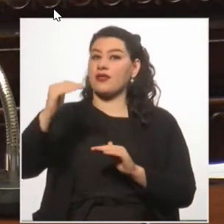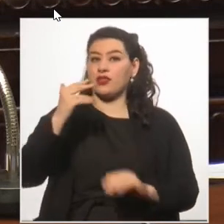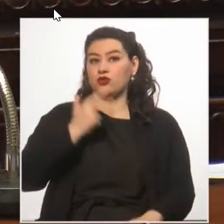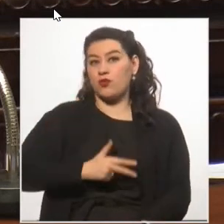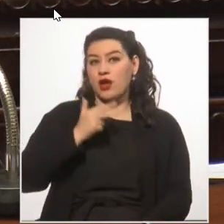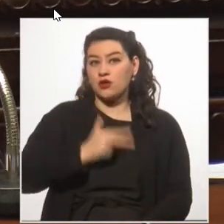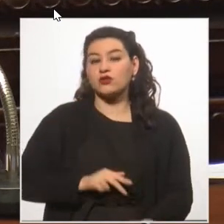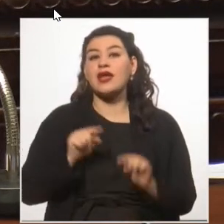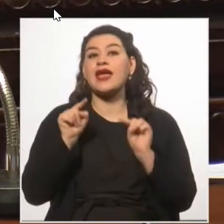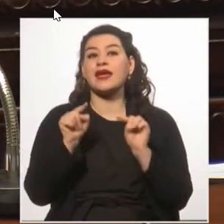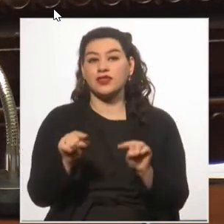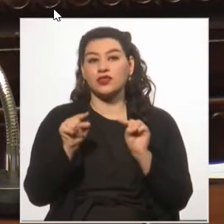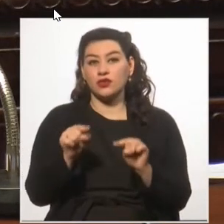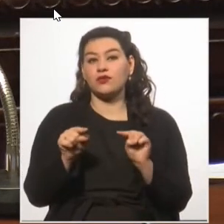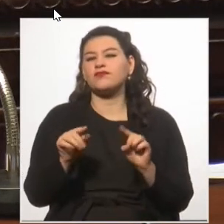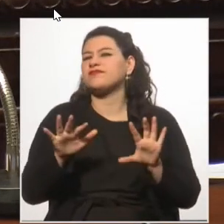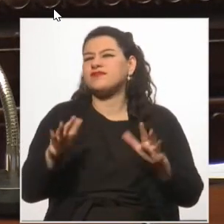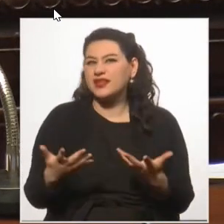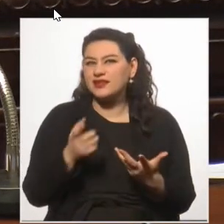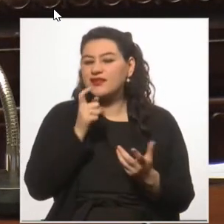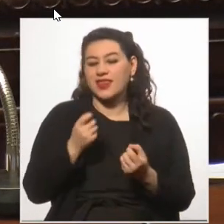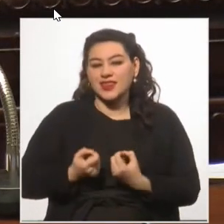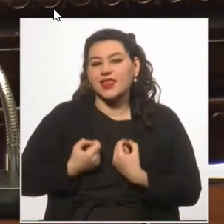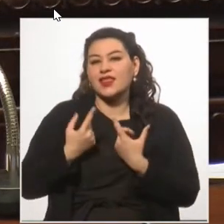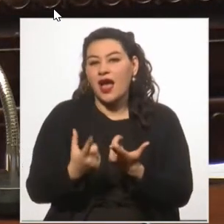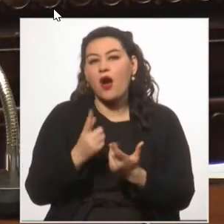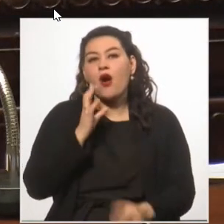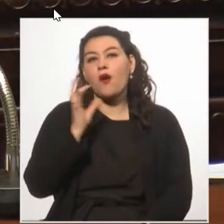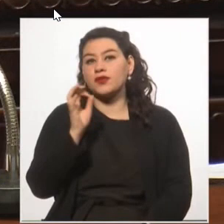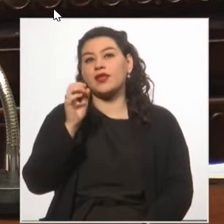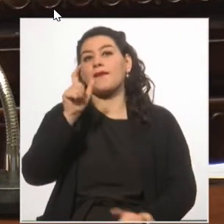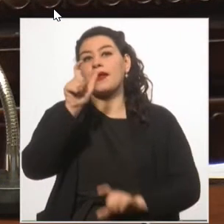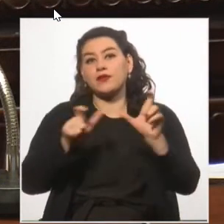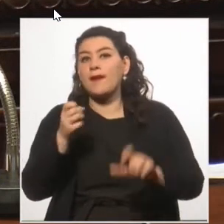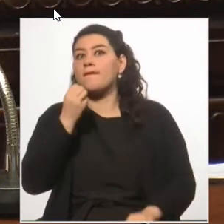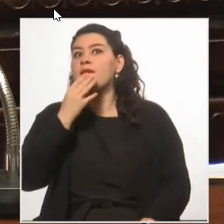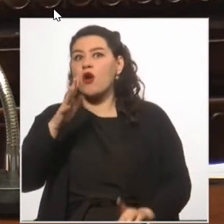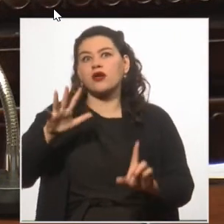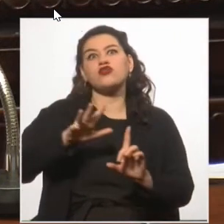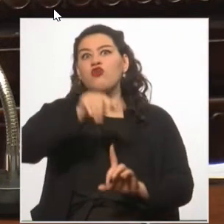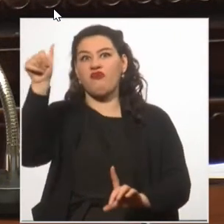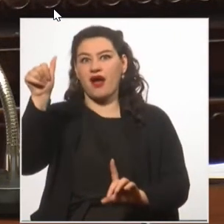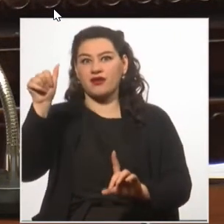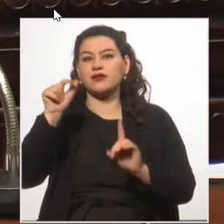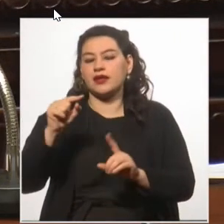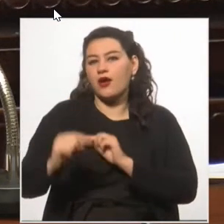humanas. Esto es, poner los medios para que triunfasen los mejores y a